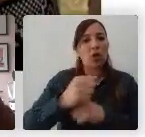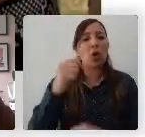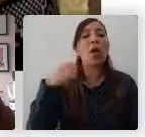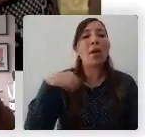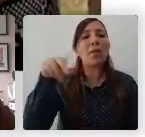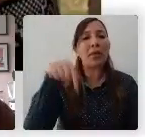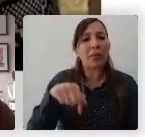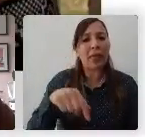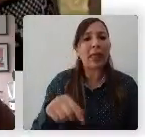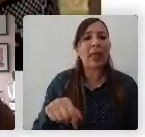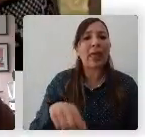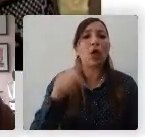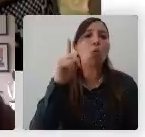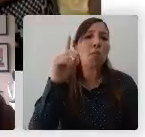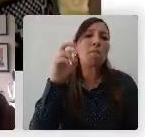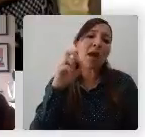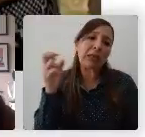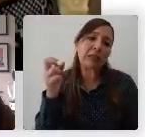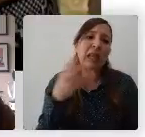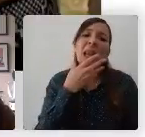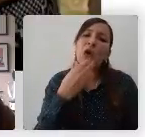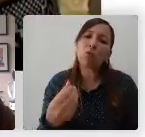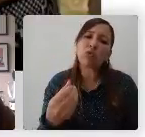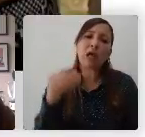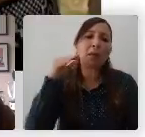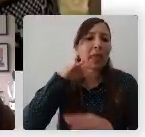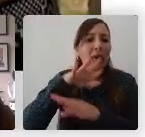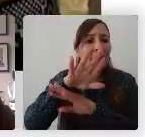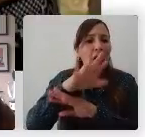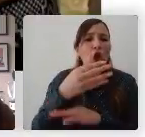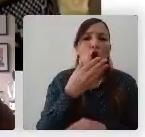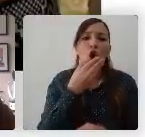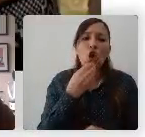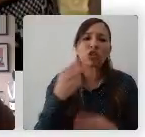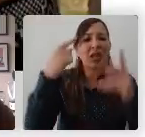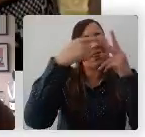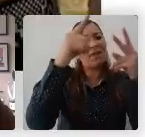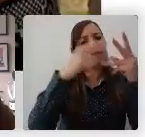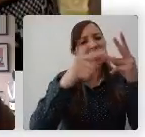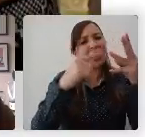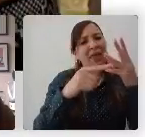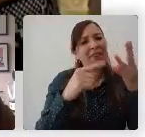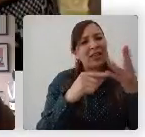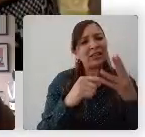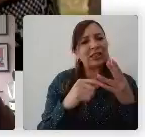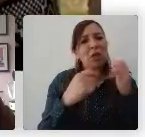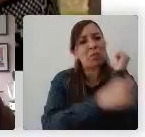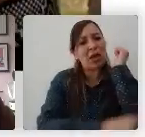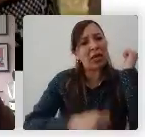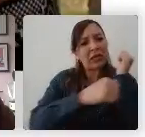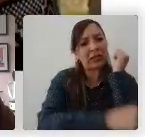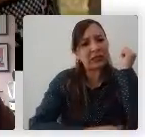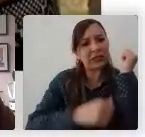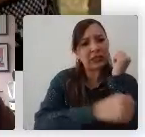de una de estos países la pasión y a viajar le gusta conocer culturas distintas a la suya además le gusta